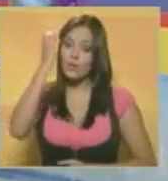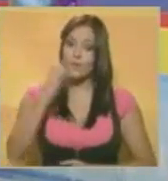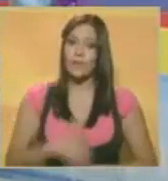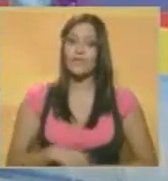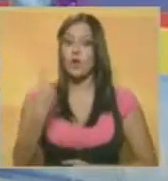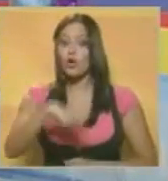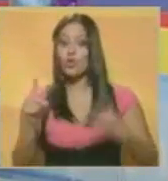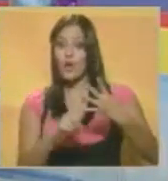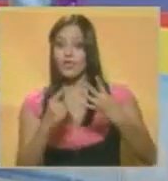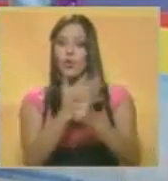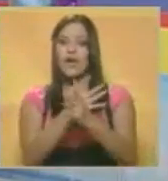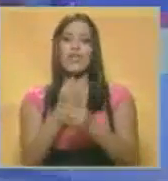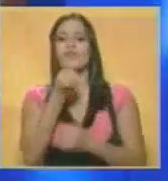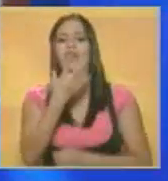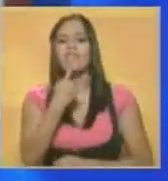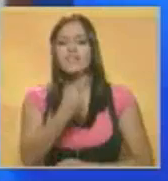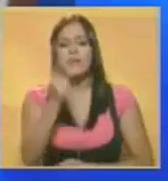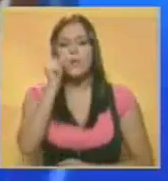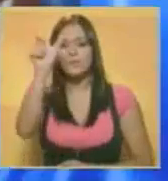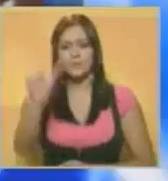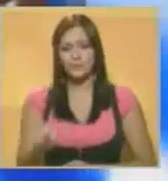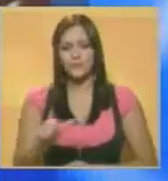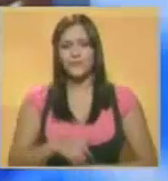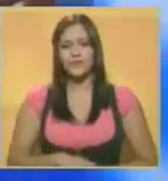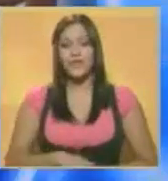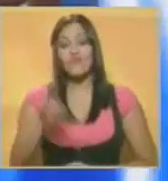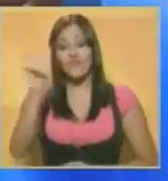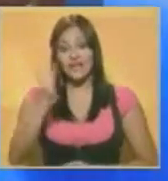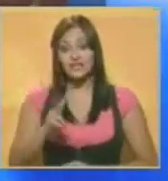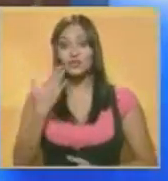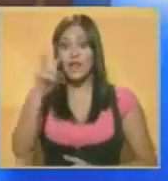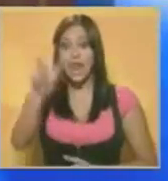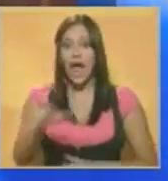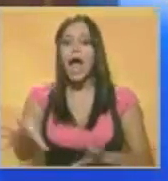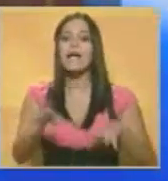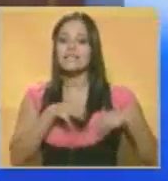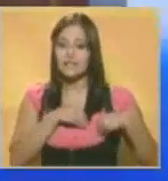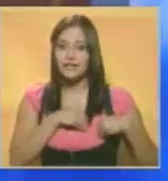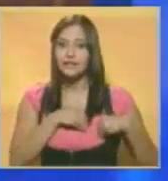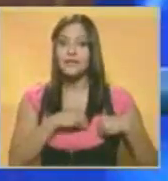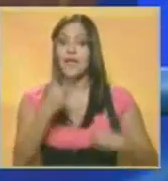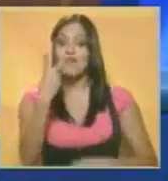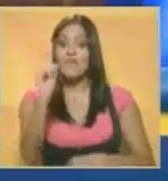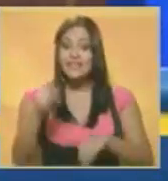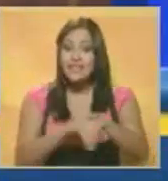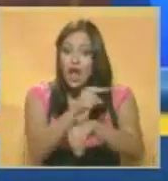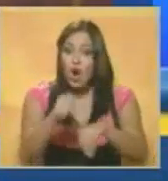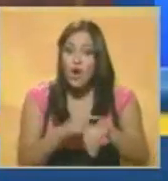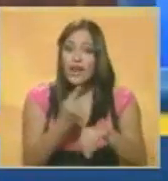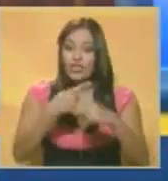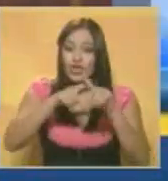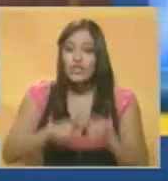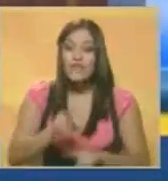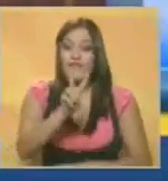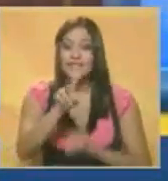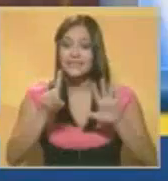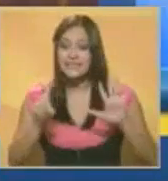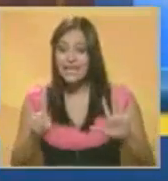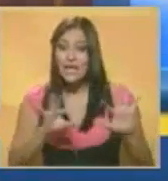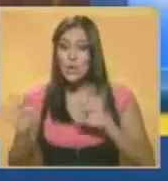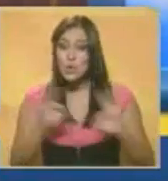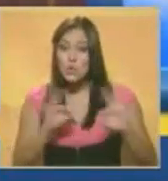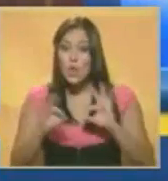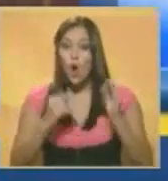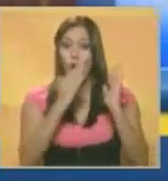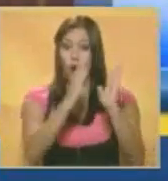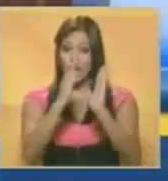Oliver Rodríguez nos amplía. El venezolano Lago Baroni asumió el reto y llegó en 20 horas de las 26 que estaban establecidas por